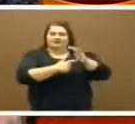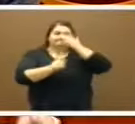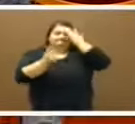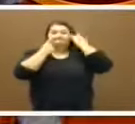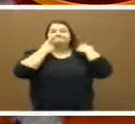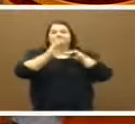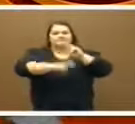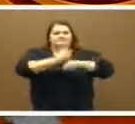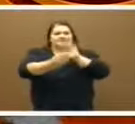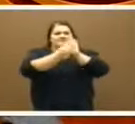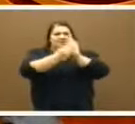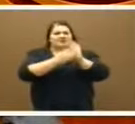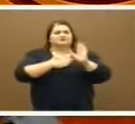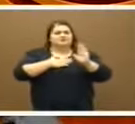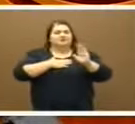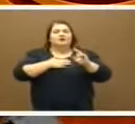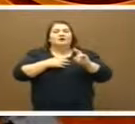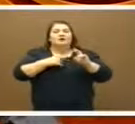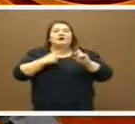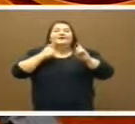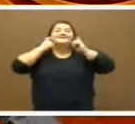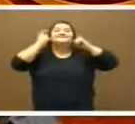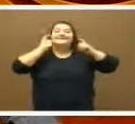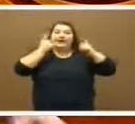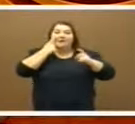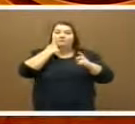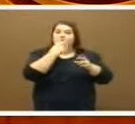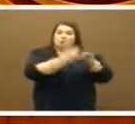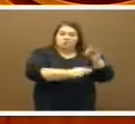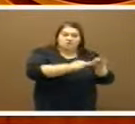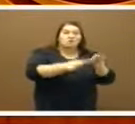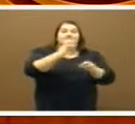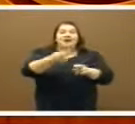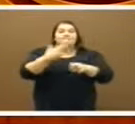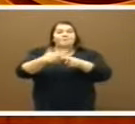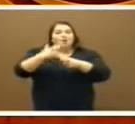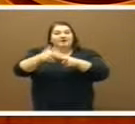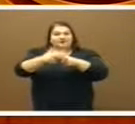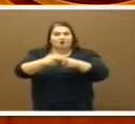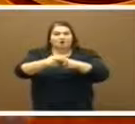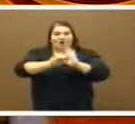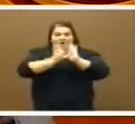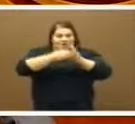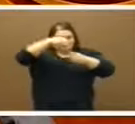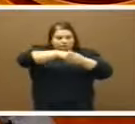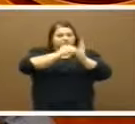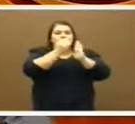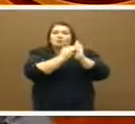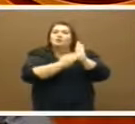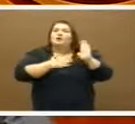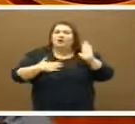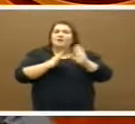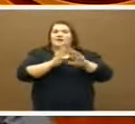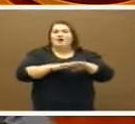enmiendas sí intentan mejorar jurídica y políticamente el contenido de esta ley de supuesto